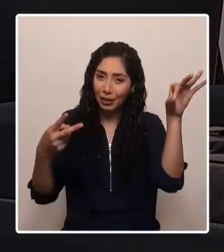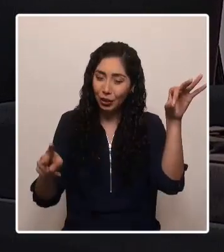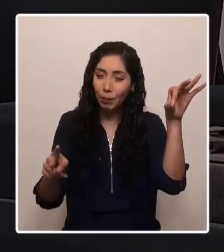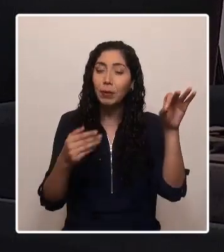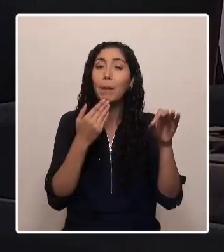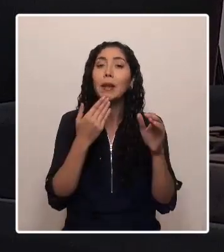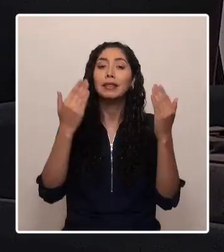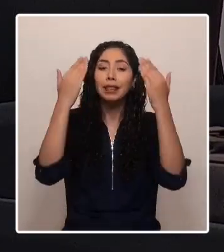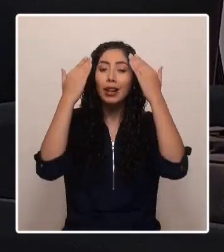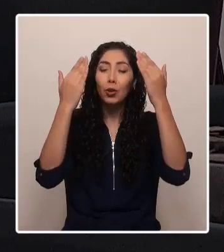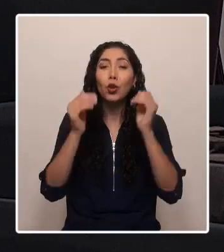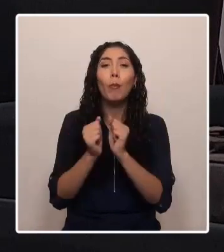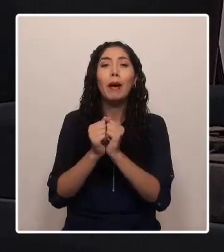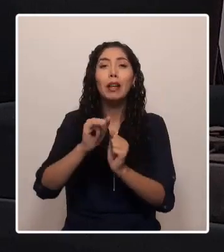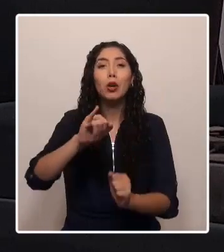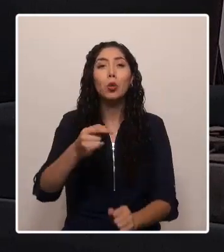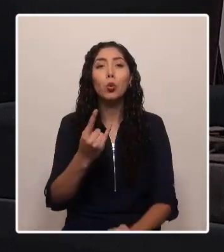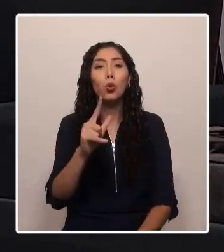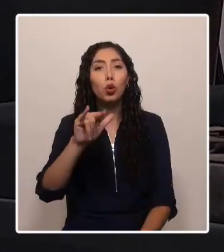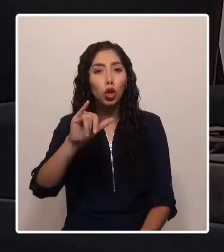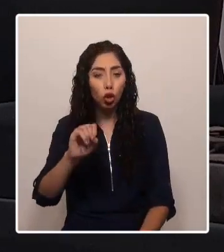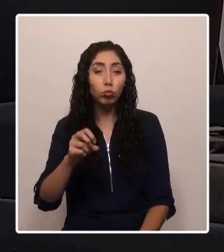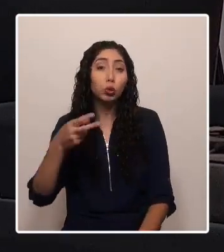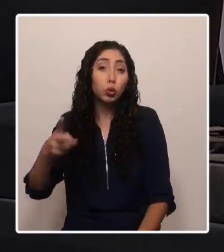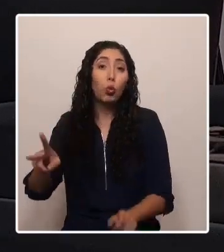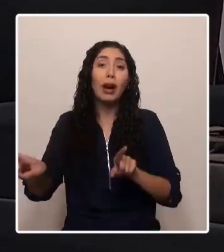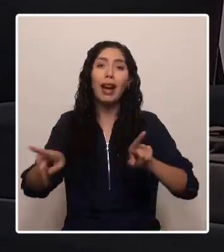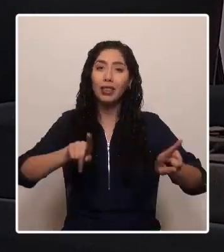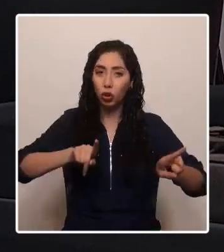compañero Julio Álvarez por esta gestión.